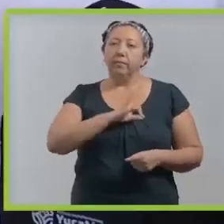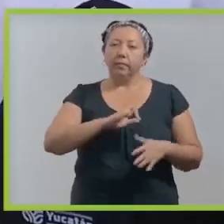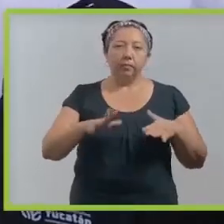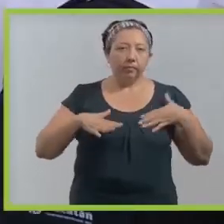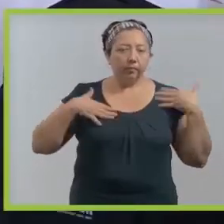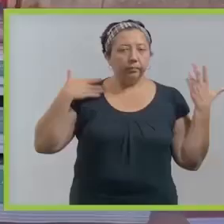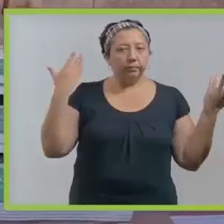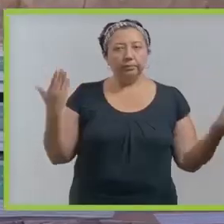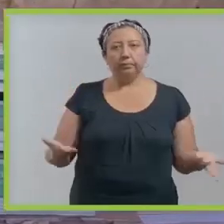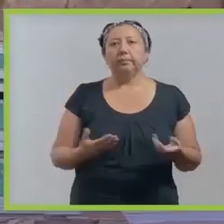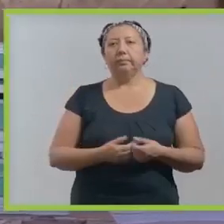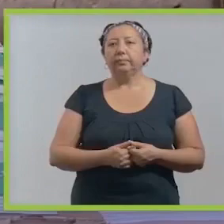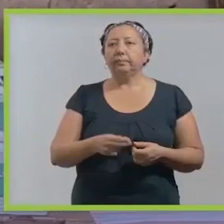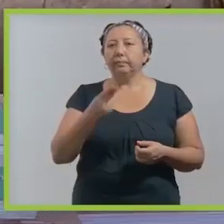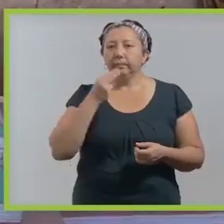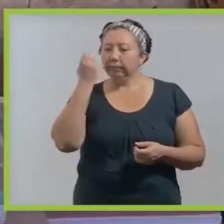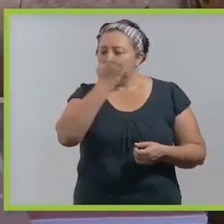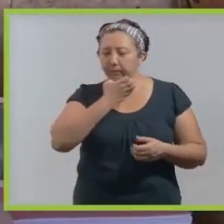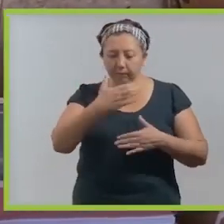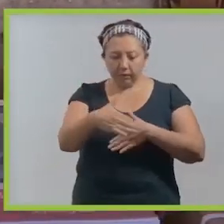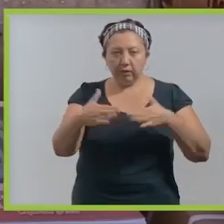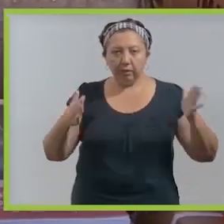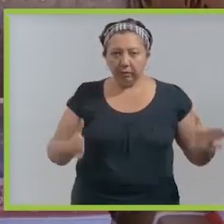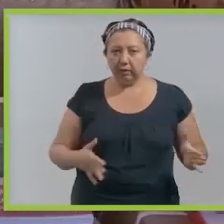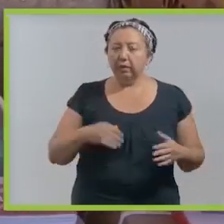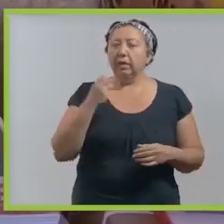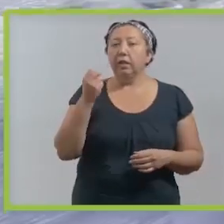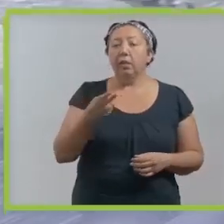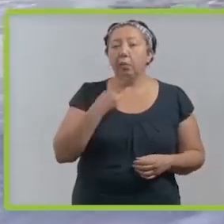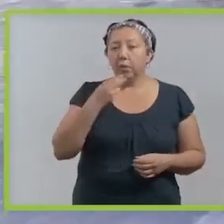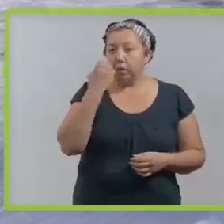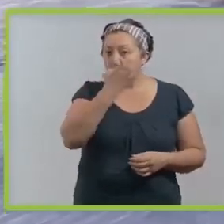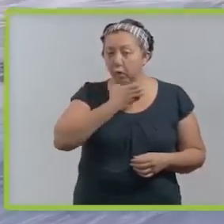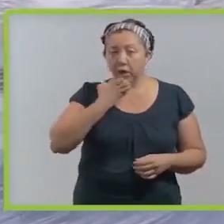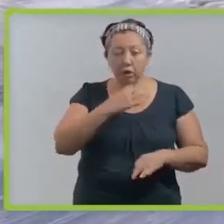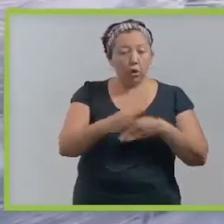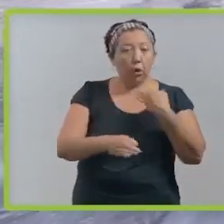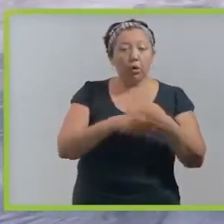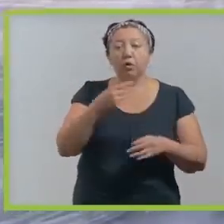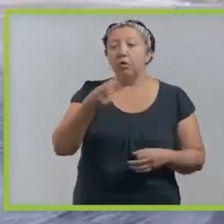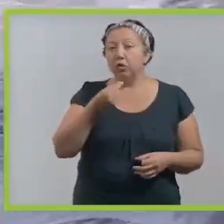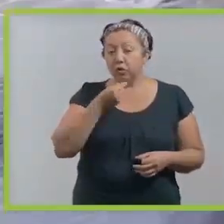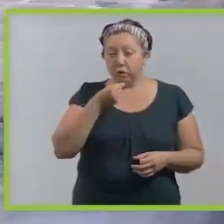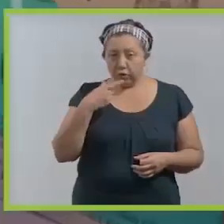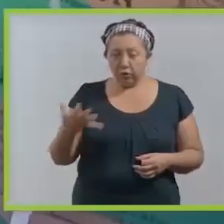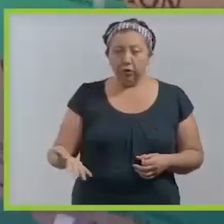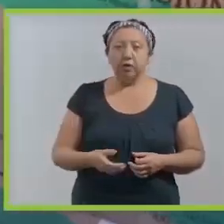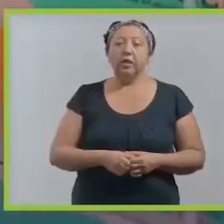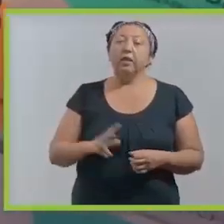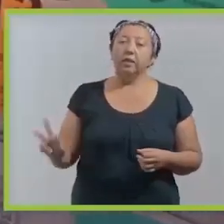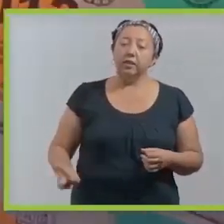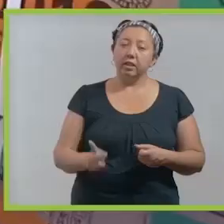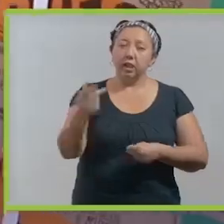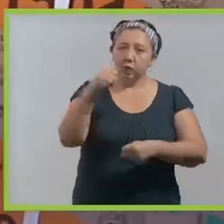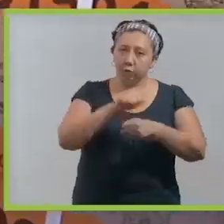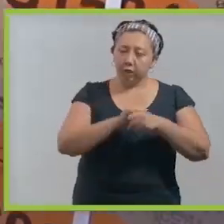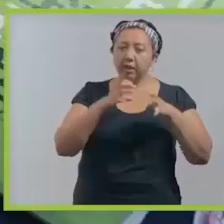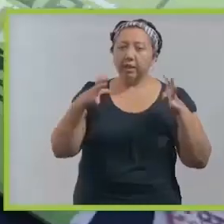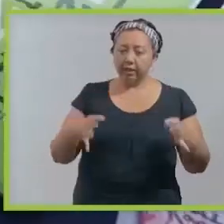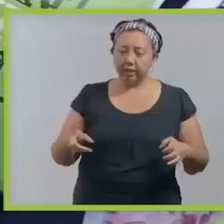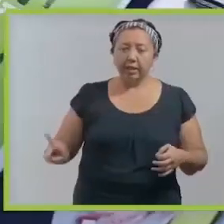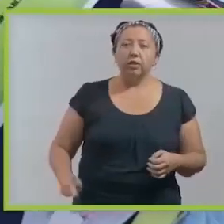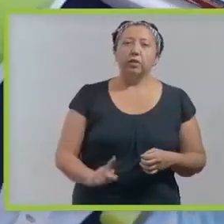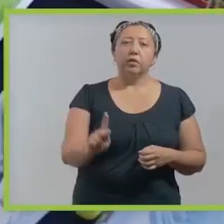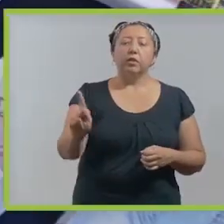poder entregar los útiles escolares, los paquetes de útiles escolares a todos los niños de primaria de Yucatán y a los de secundaria que están en